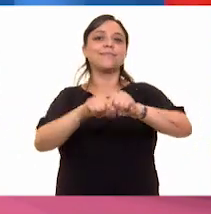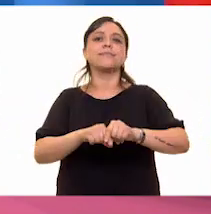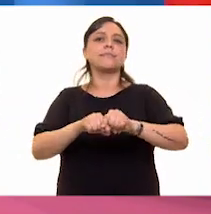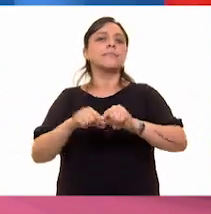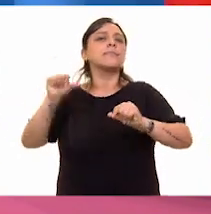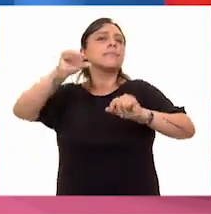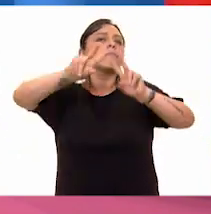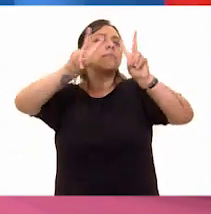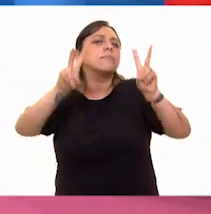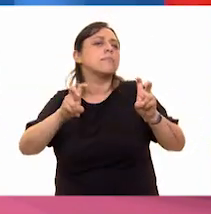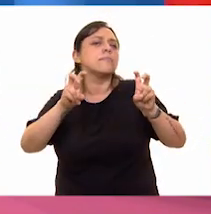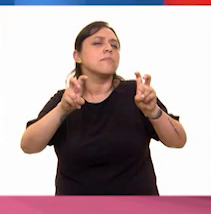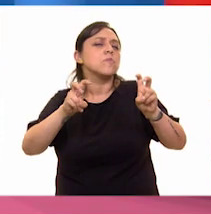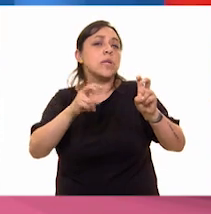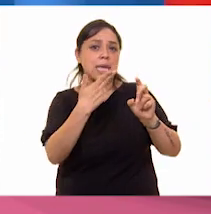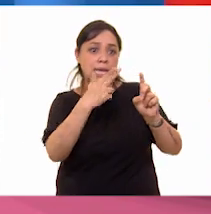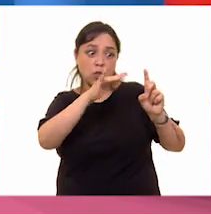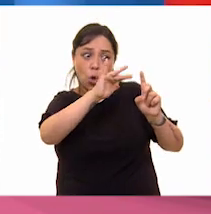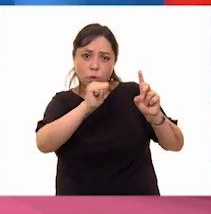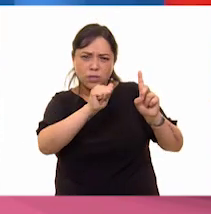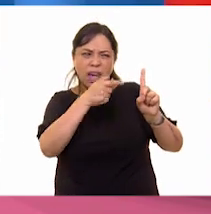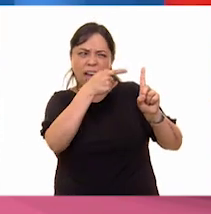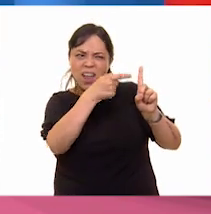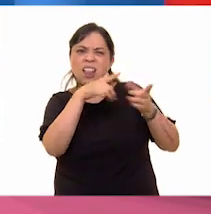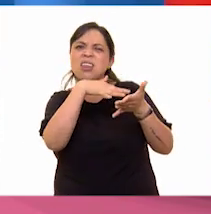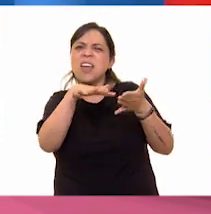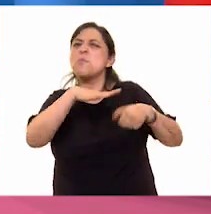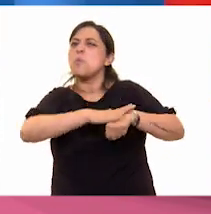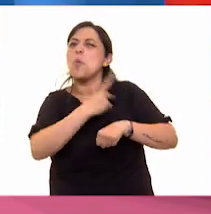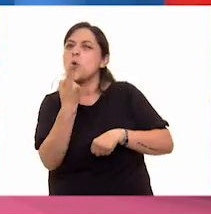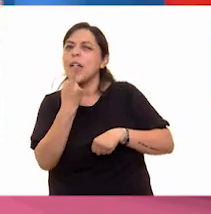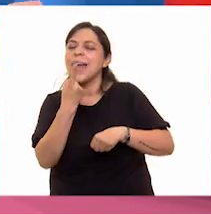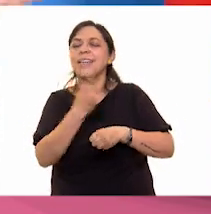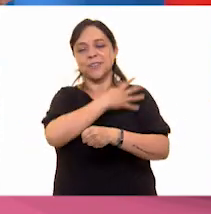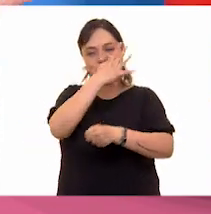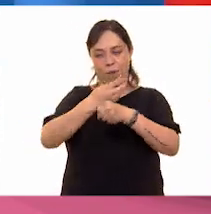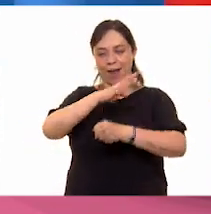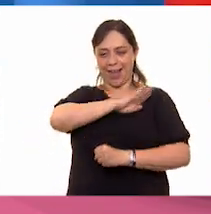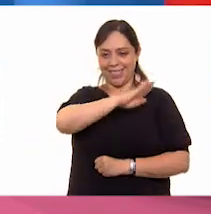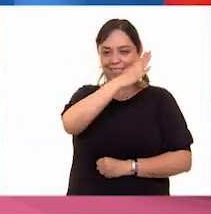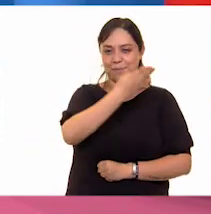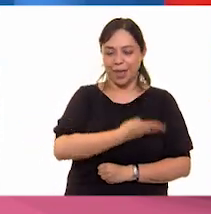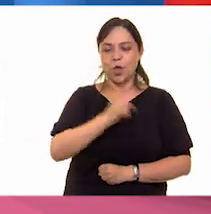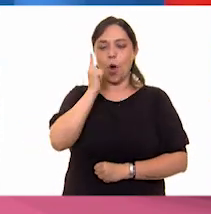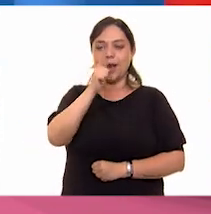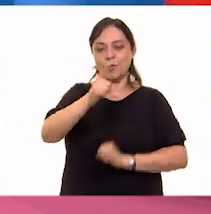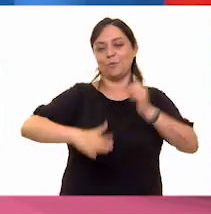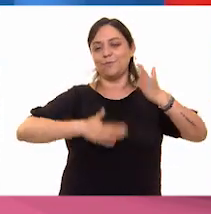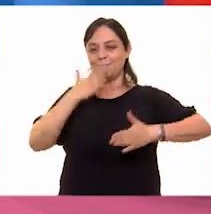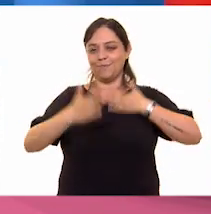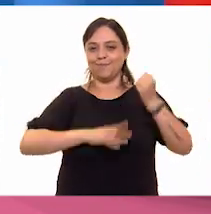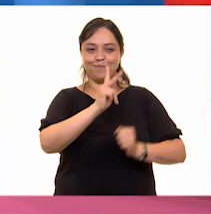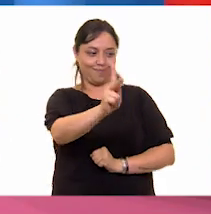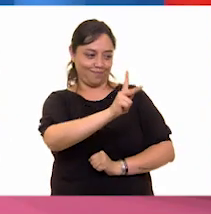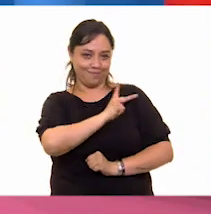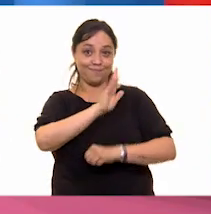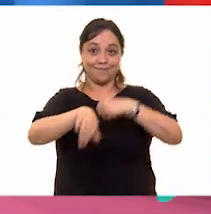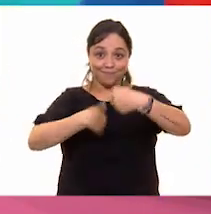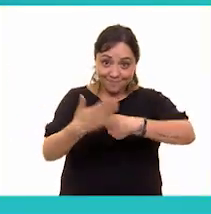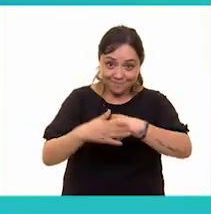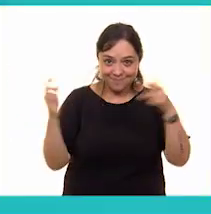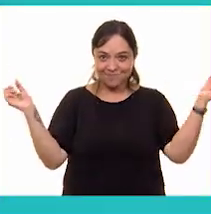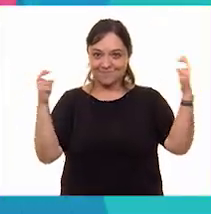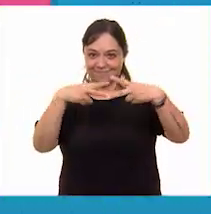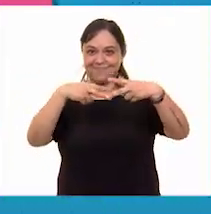qué leer a Francisco Hinojosa? De lengua materna de 4º grado. Y espero que lo hayan disfrutado tanto como nosotros. Nos vemos, hasta la